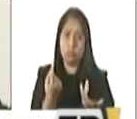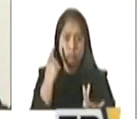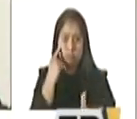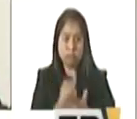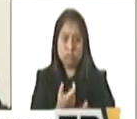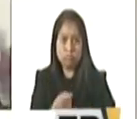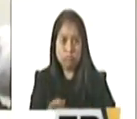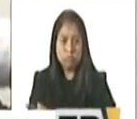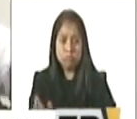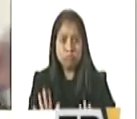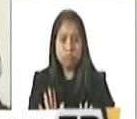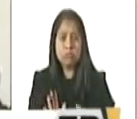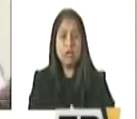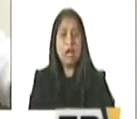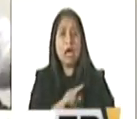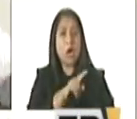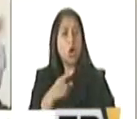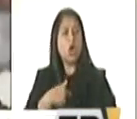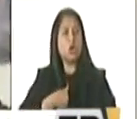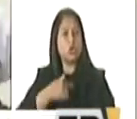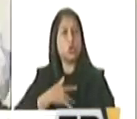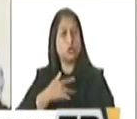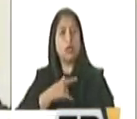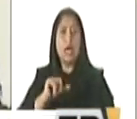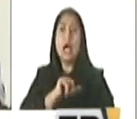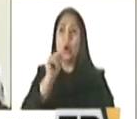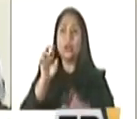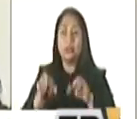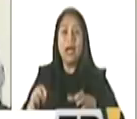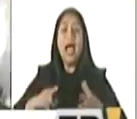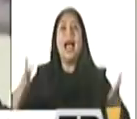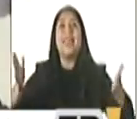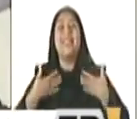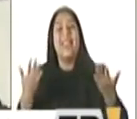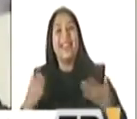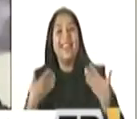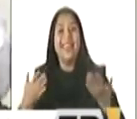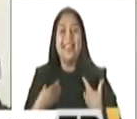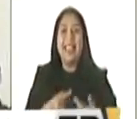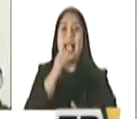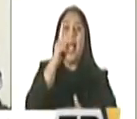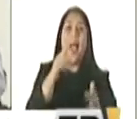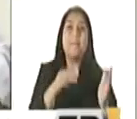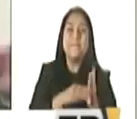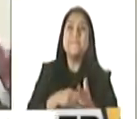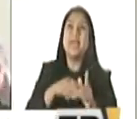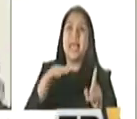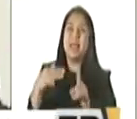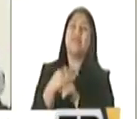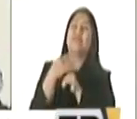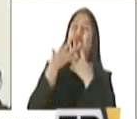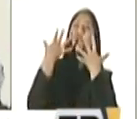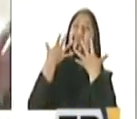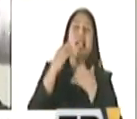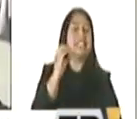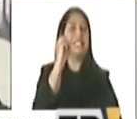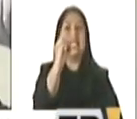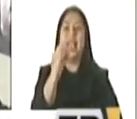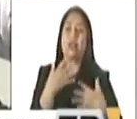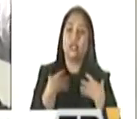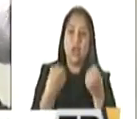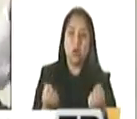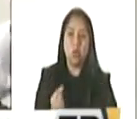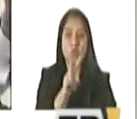más, habría gente que se sentiría muy feliz que dijéramos que tenemos 1.000 contagiados y 0 recuperados y